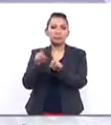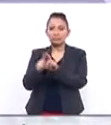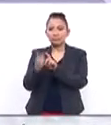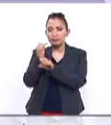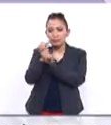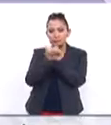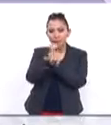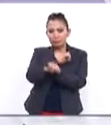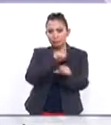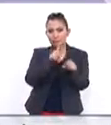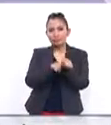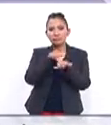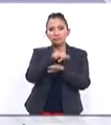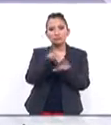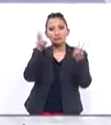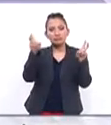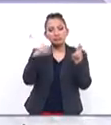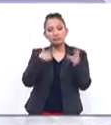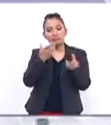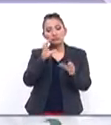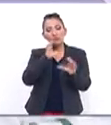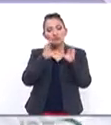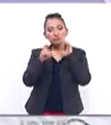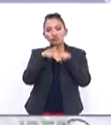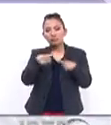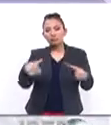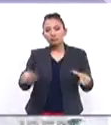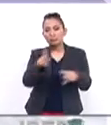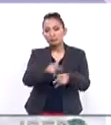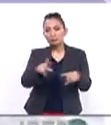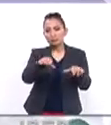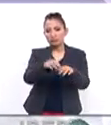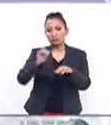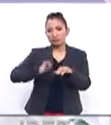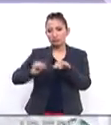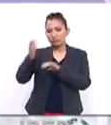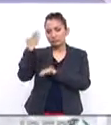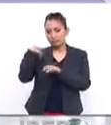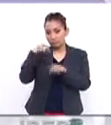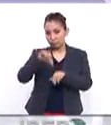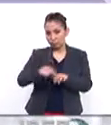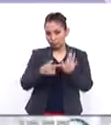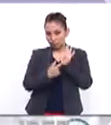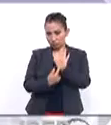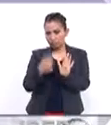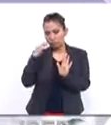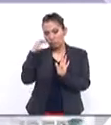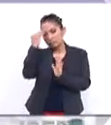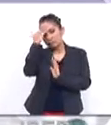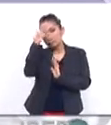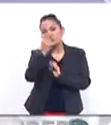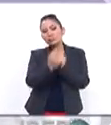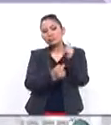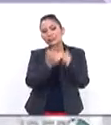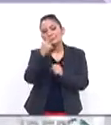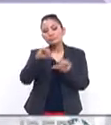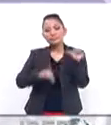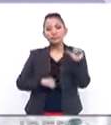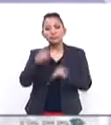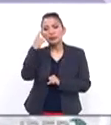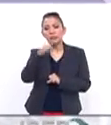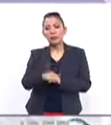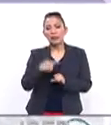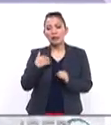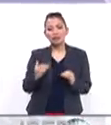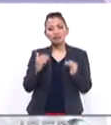de reportajes especiales sobre los códigos lingüísticos de los pueblos originarios. En la entrega de hoy conoceremos algunas acciones para